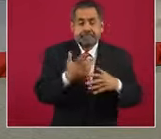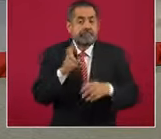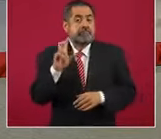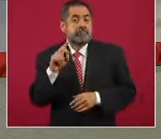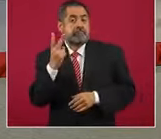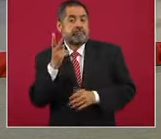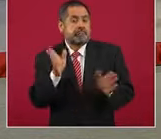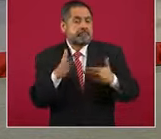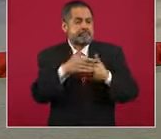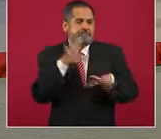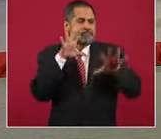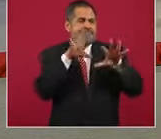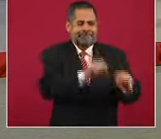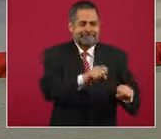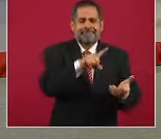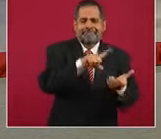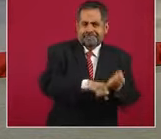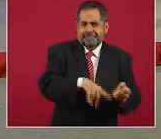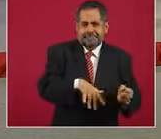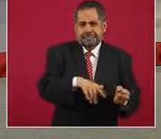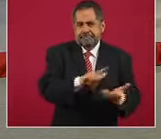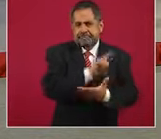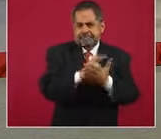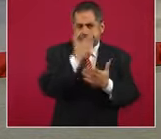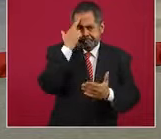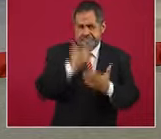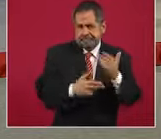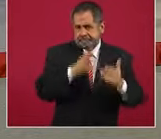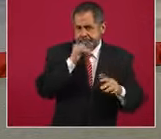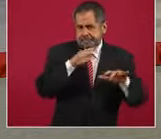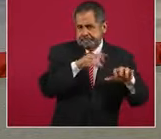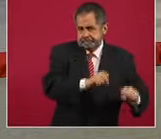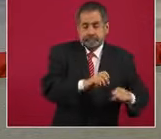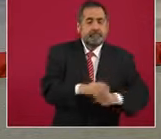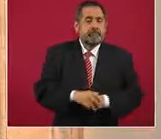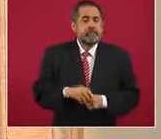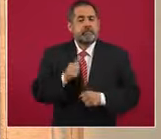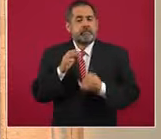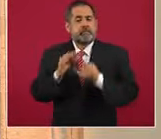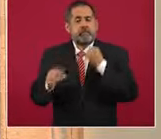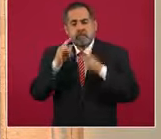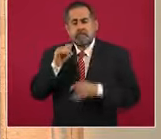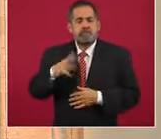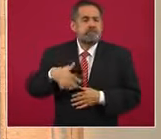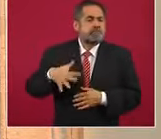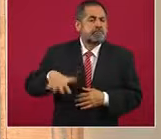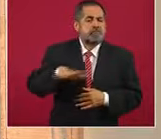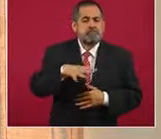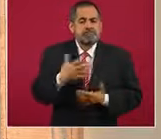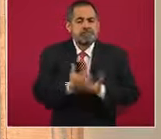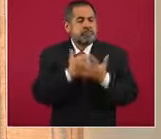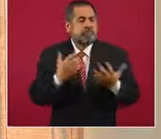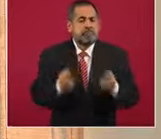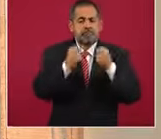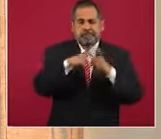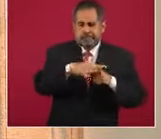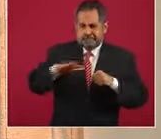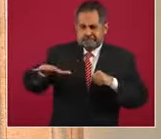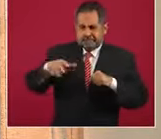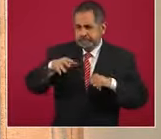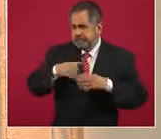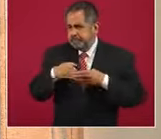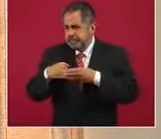paquetes con presunta carga ilícita. Y la última, operaciones de búsqueda y de rescate, salvaguarda de la vida humana en la mar.